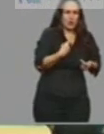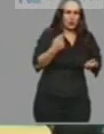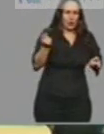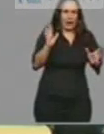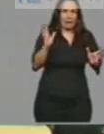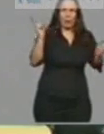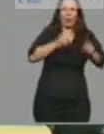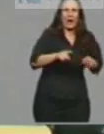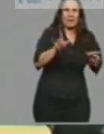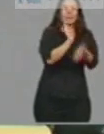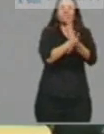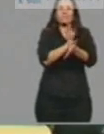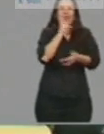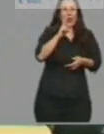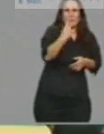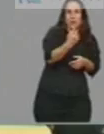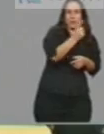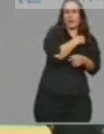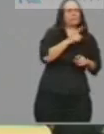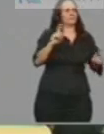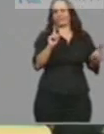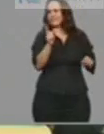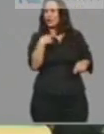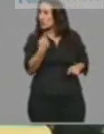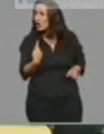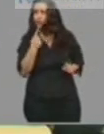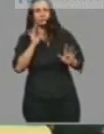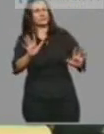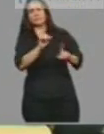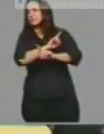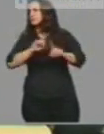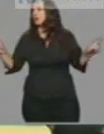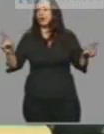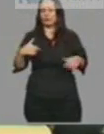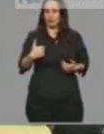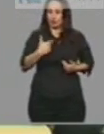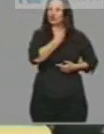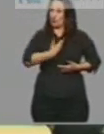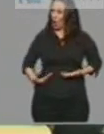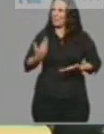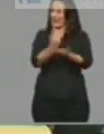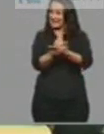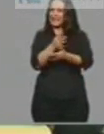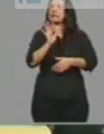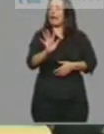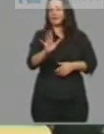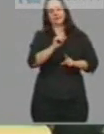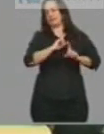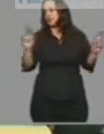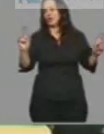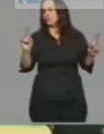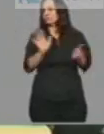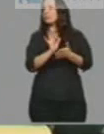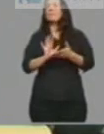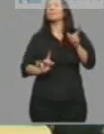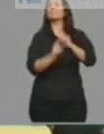volver al 2001. Esto es lo único que no vamos a permitir, no por lo menos mientras yo sea presidenta. Por eso la primera decisión que hemos